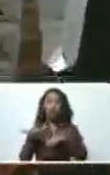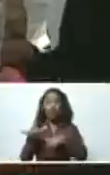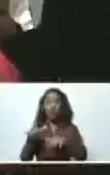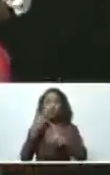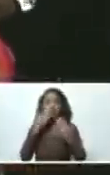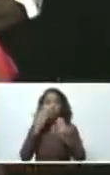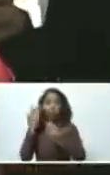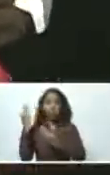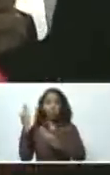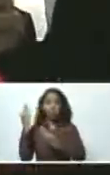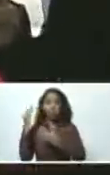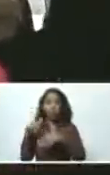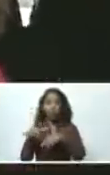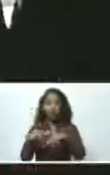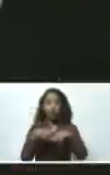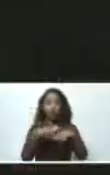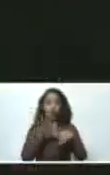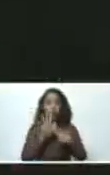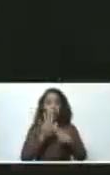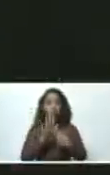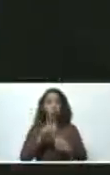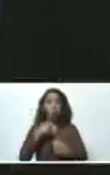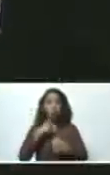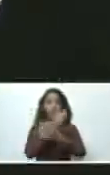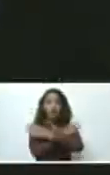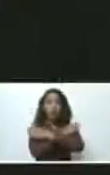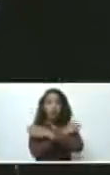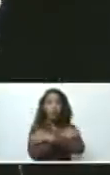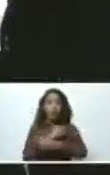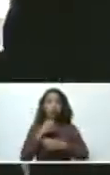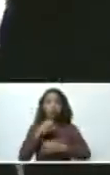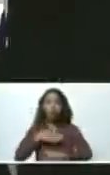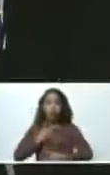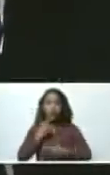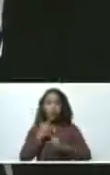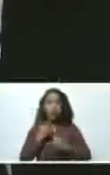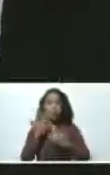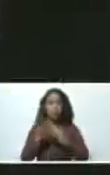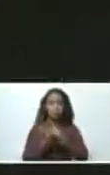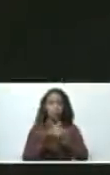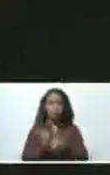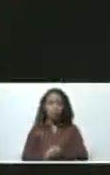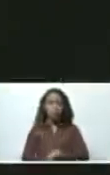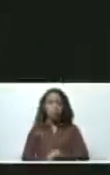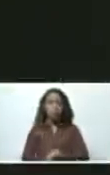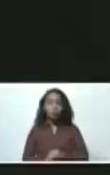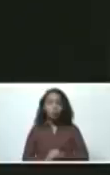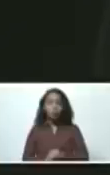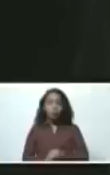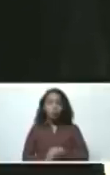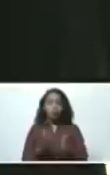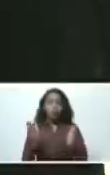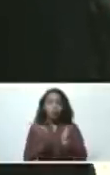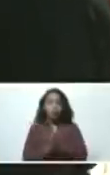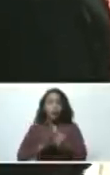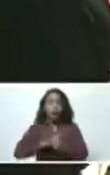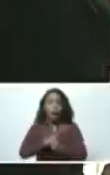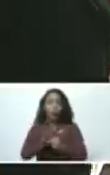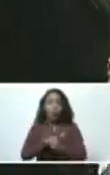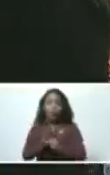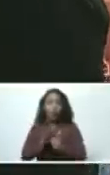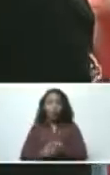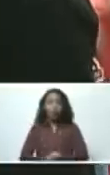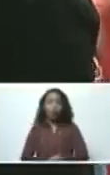una presentación bella. Gracias. Te felicito. Gracias. ¿Qué me puedes decir? Somos de Aprisco San Antonio. Uh-huh. San Antonio de Los